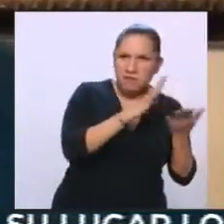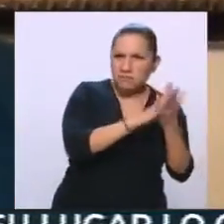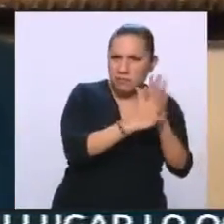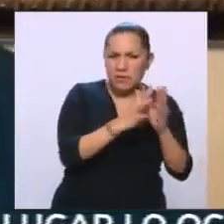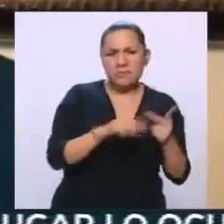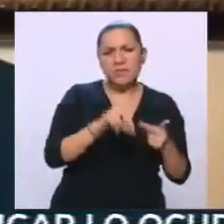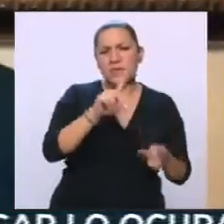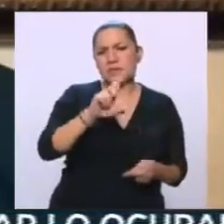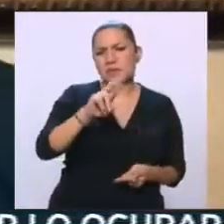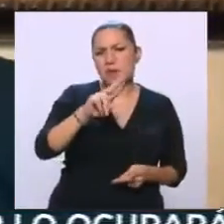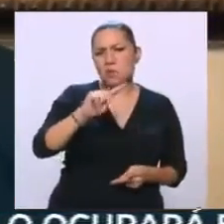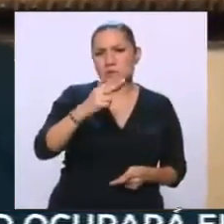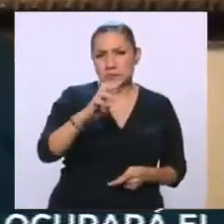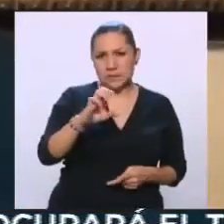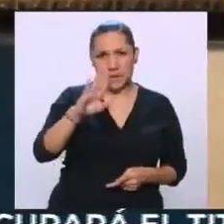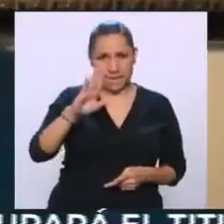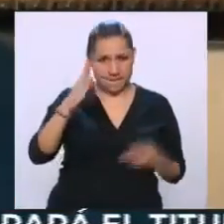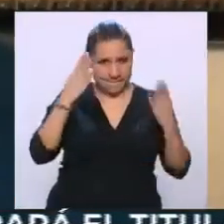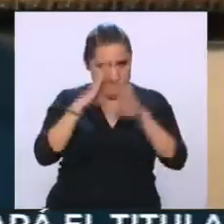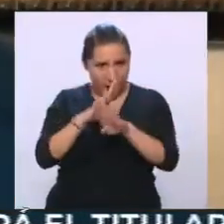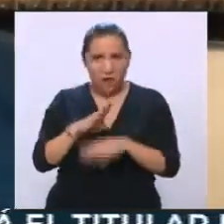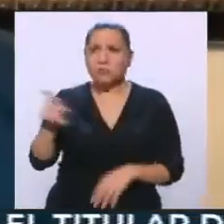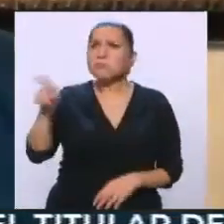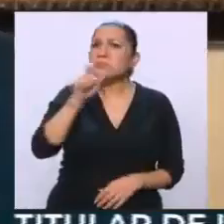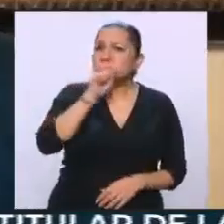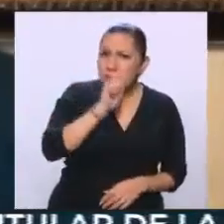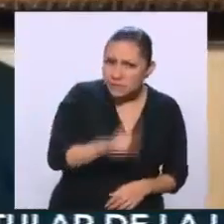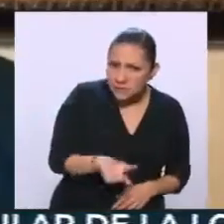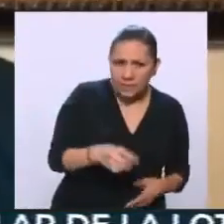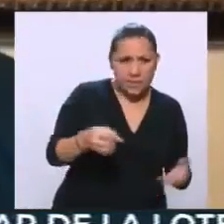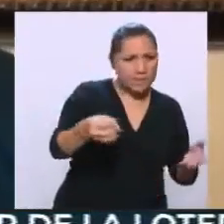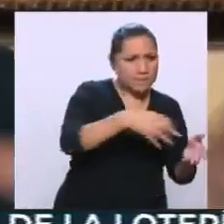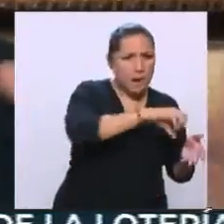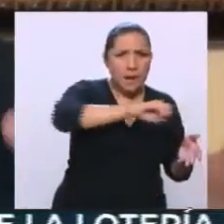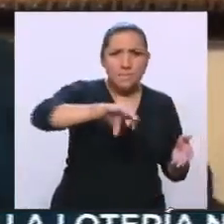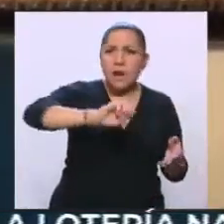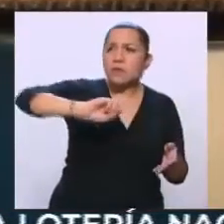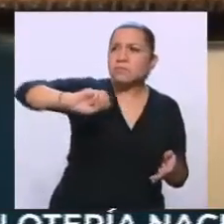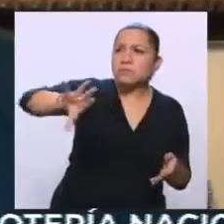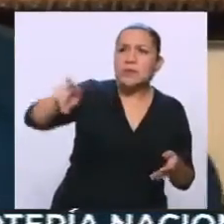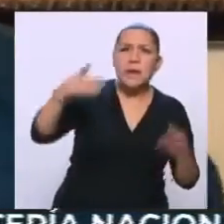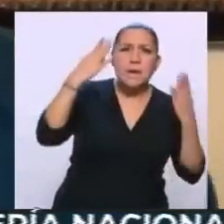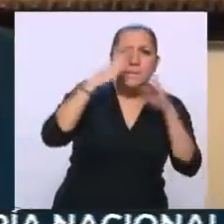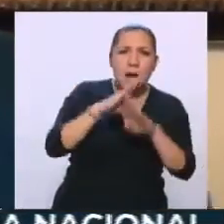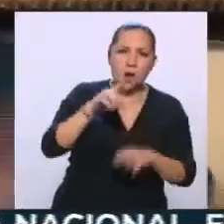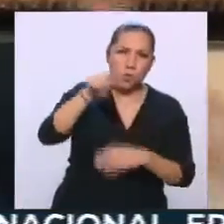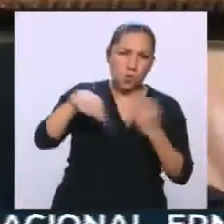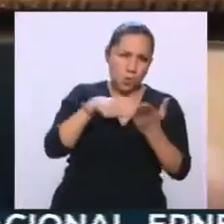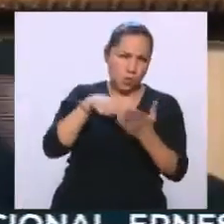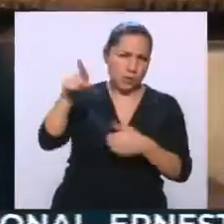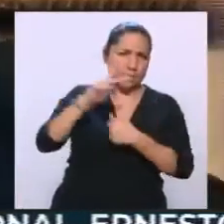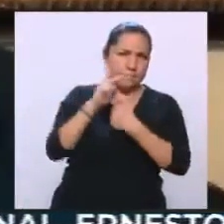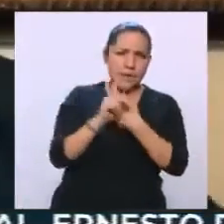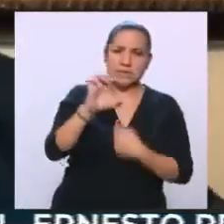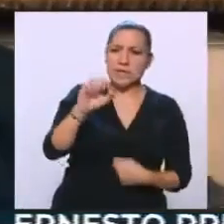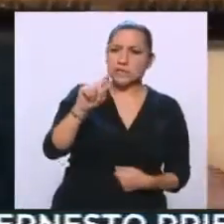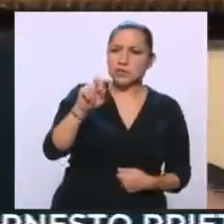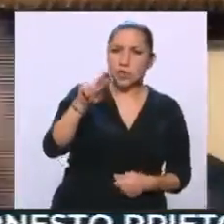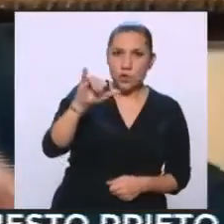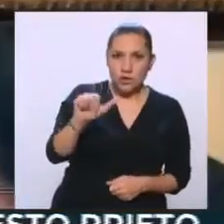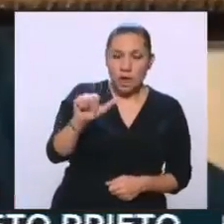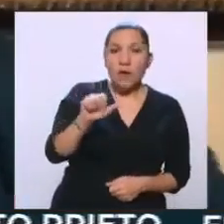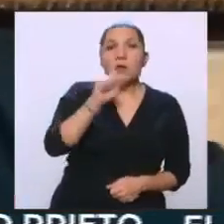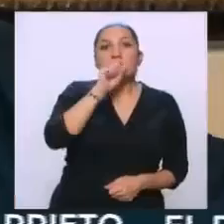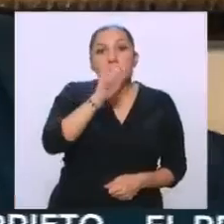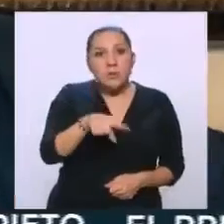en transacciones para clientes anónimos de Danske Bank en Estonia. Y Standard Chartered procesó pagos de clientes de